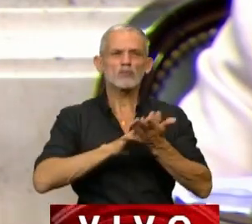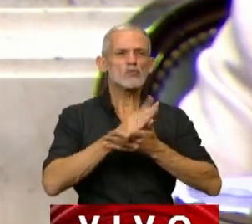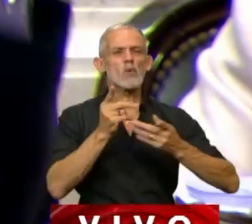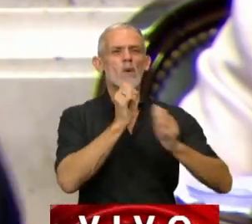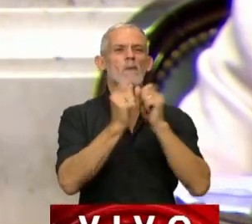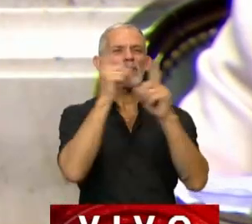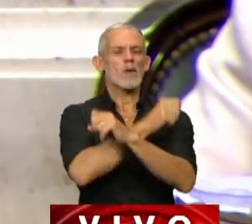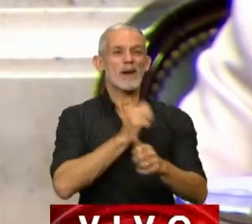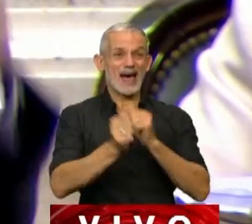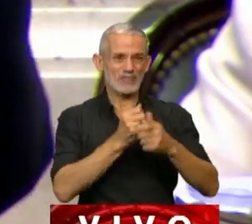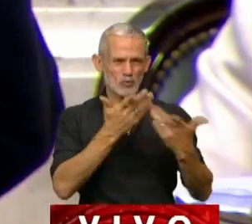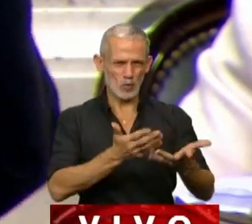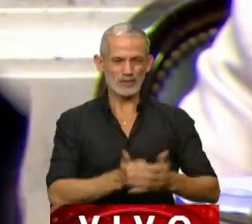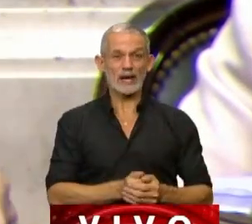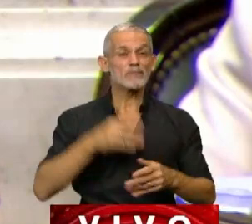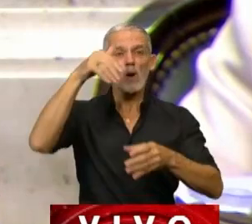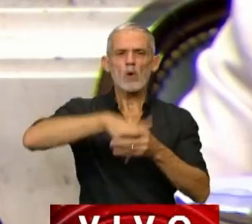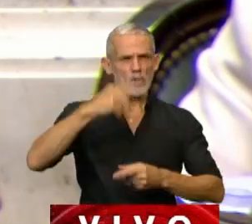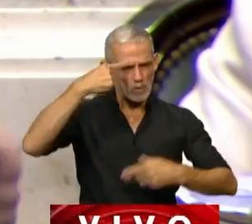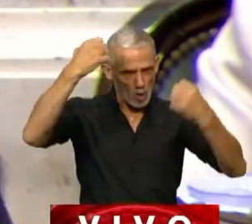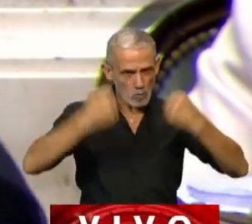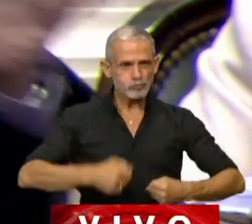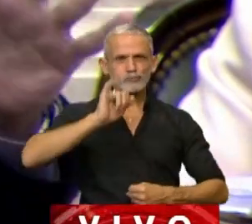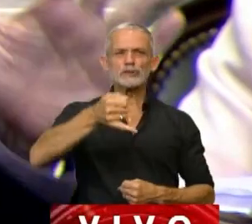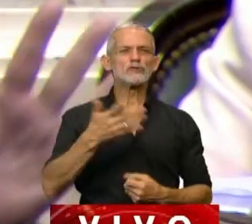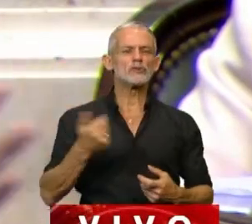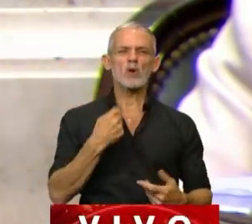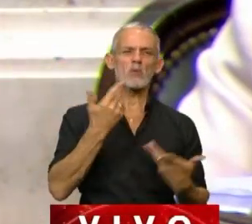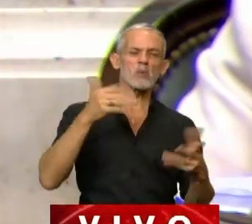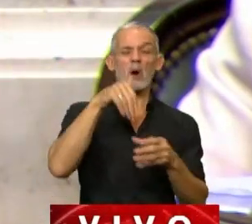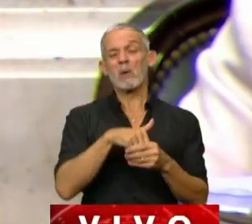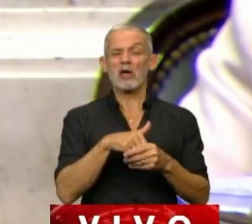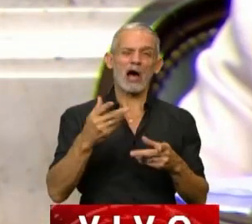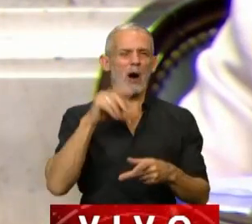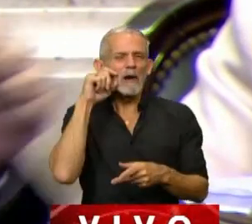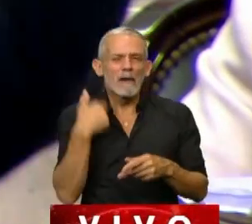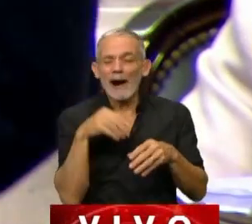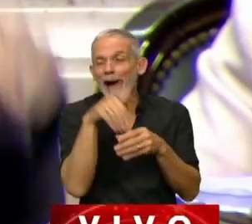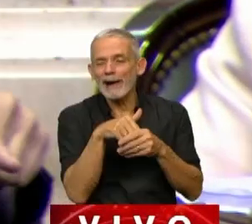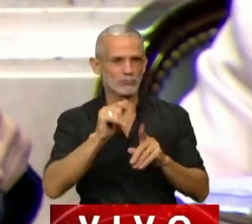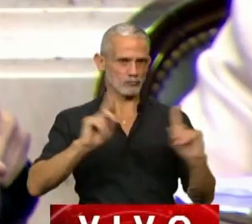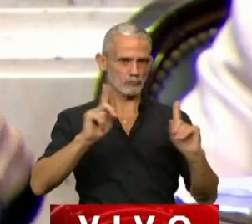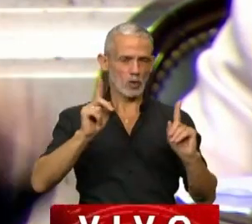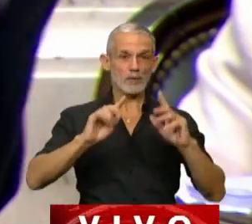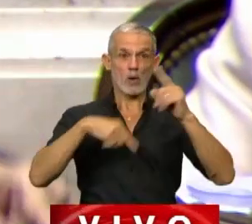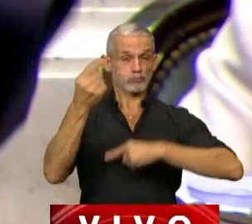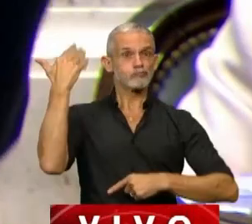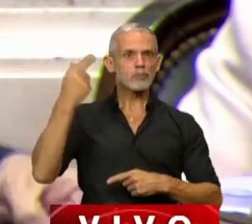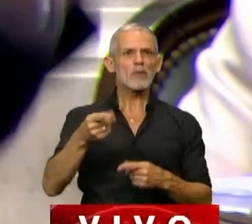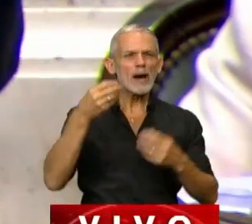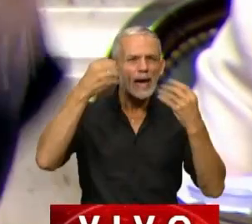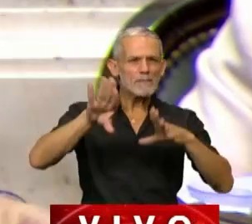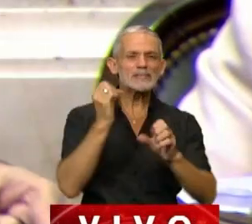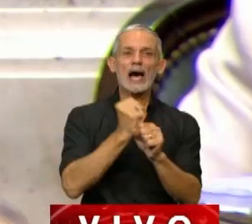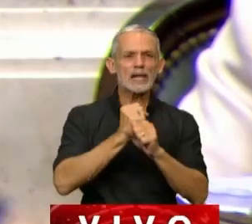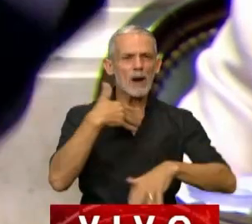para erradicar industria. Votamos con convencimiento, no tenemos un voto vergonzante, pero al otro día vamos a empezar